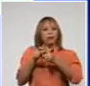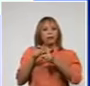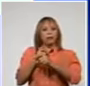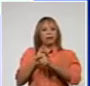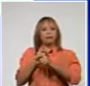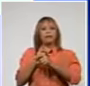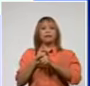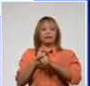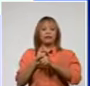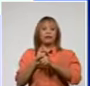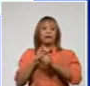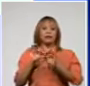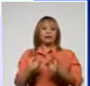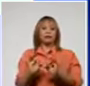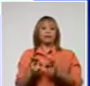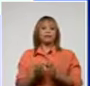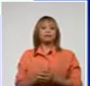realmente